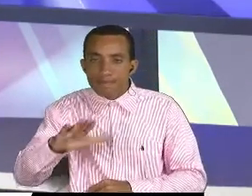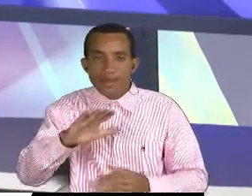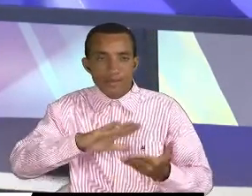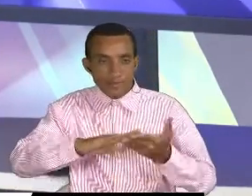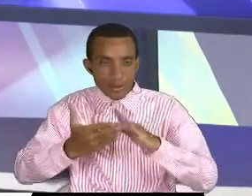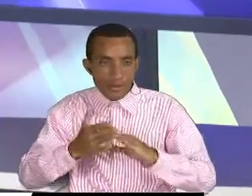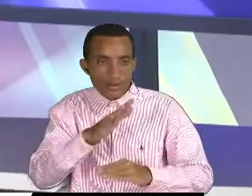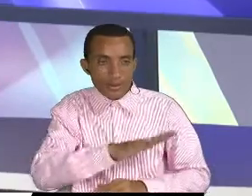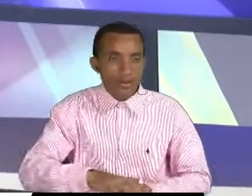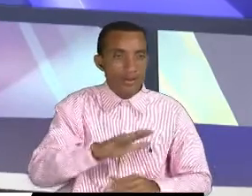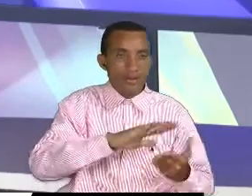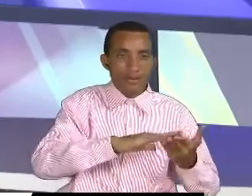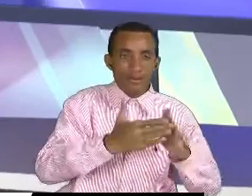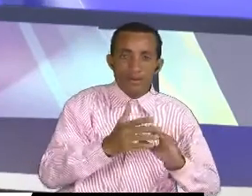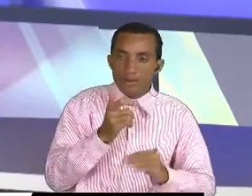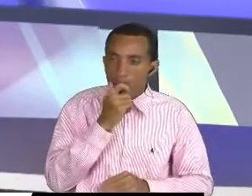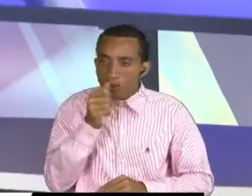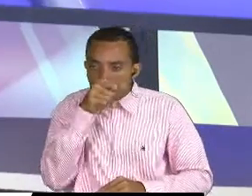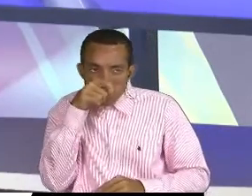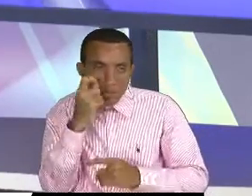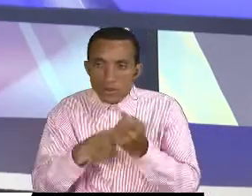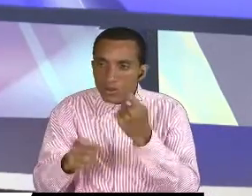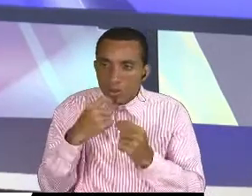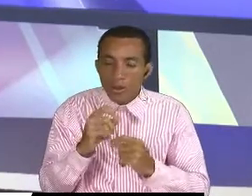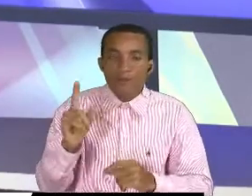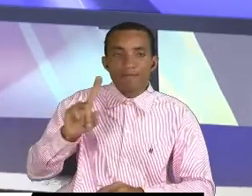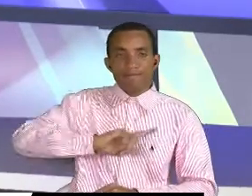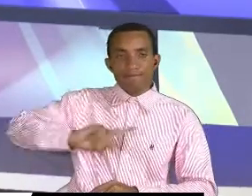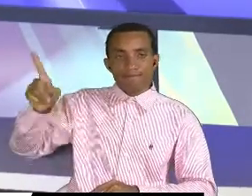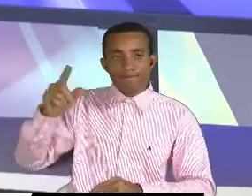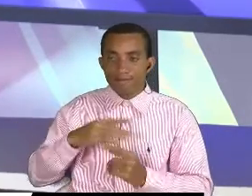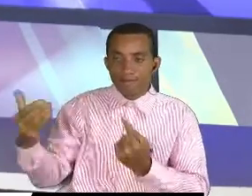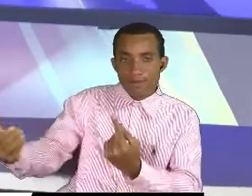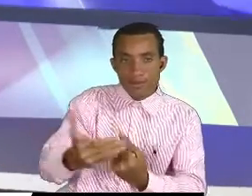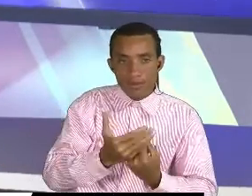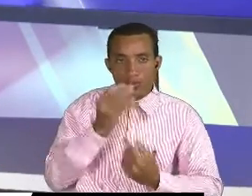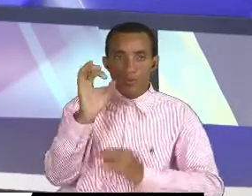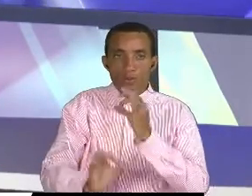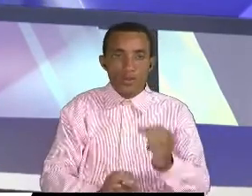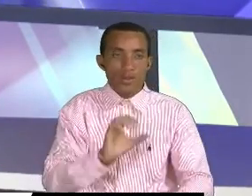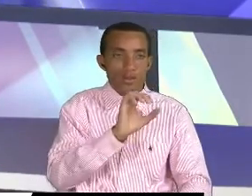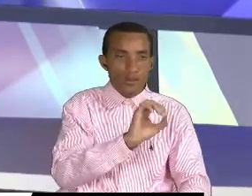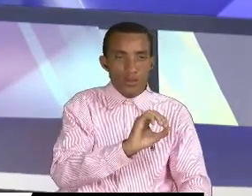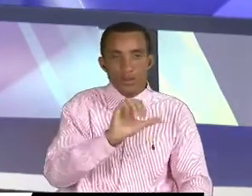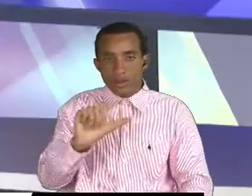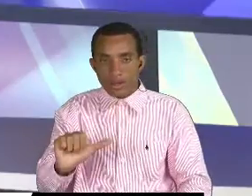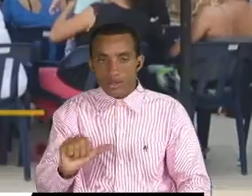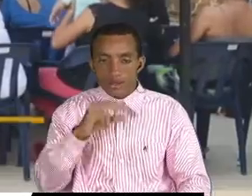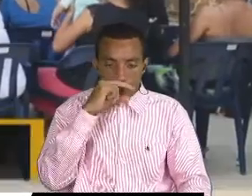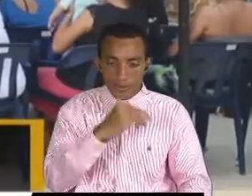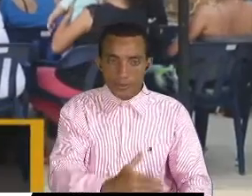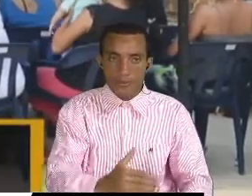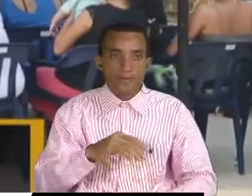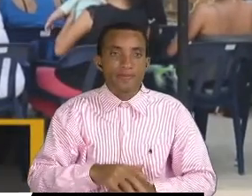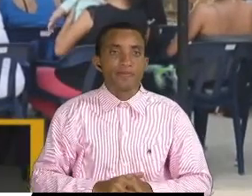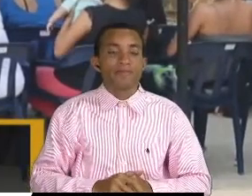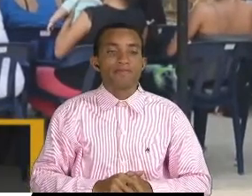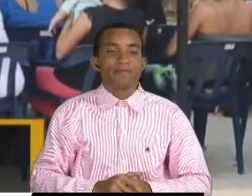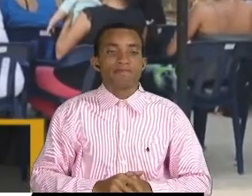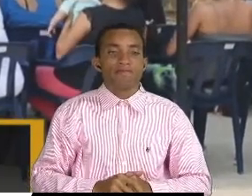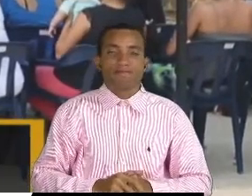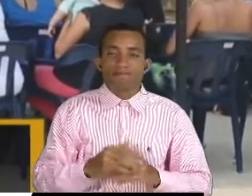busca cerrar la puerta al microtráfico y el consumo de drogas en niños, niñas y adolescentes de la ciudad. Esta estrategia, que se